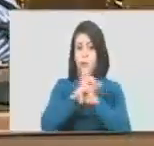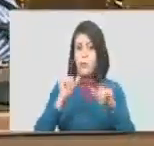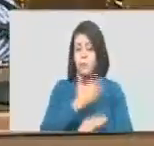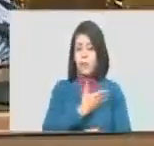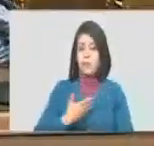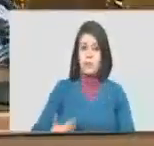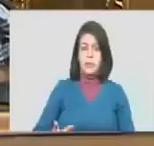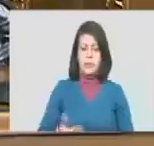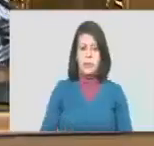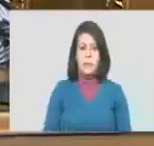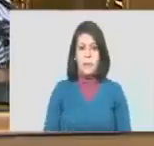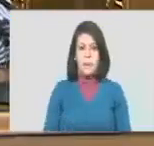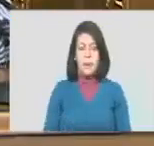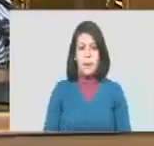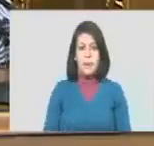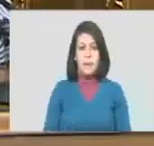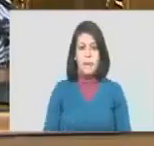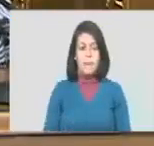señor presidente.